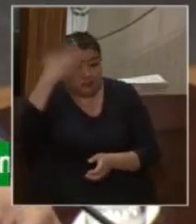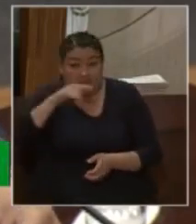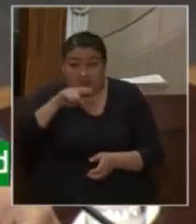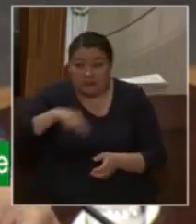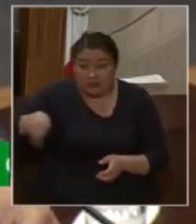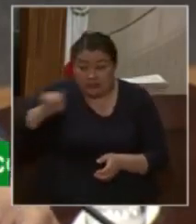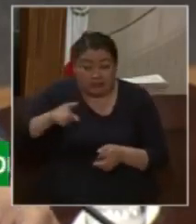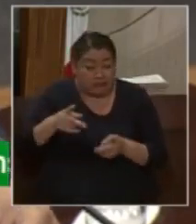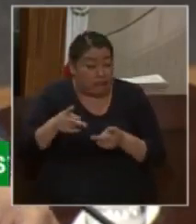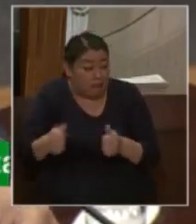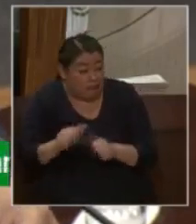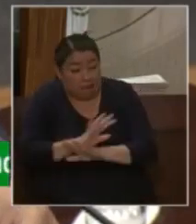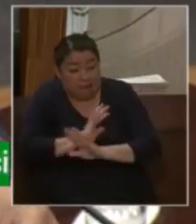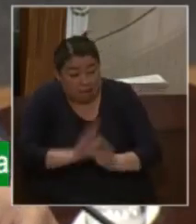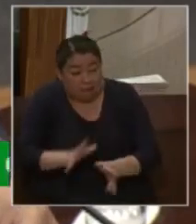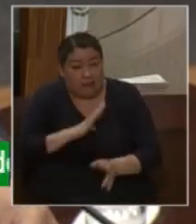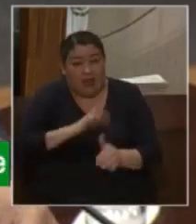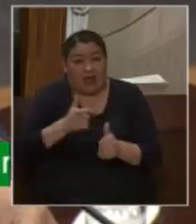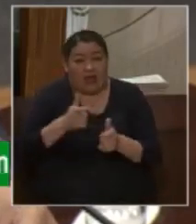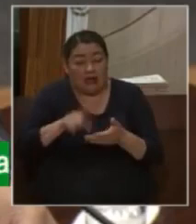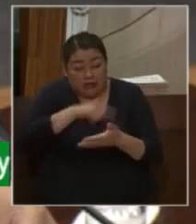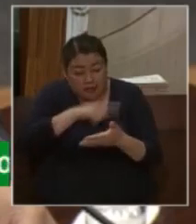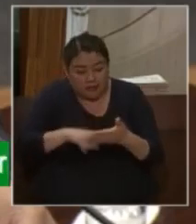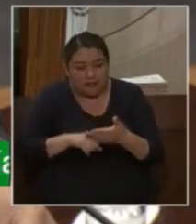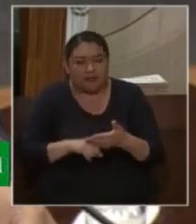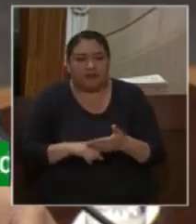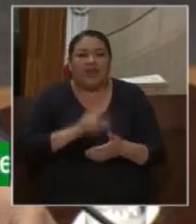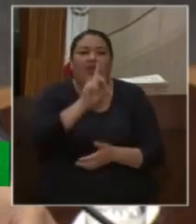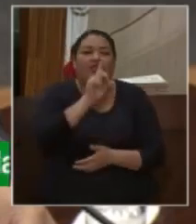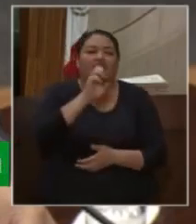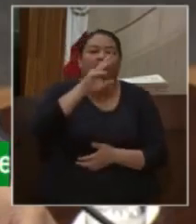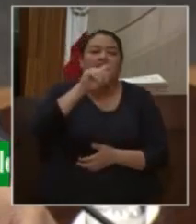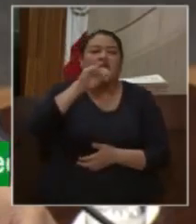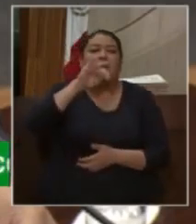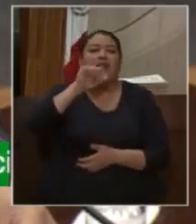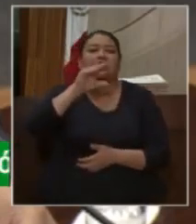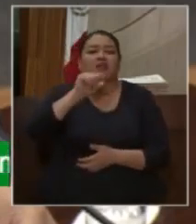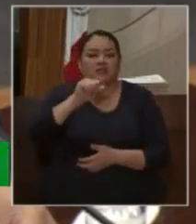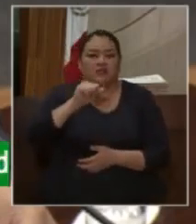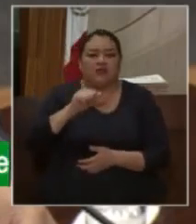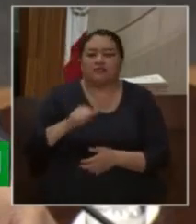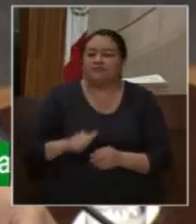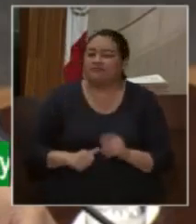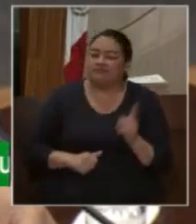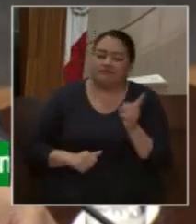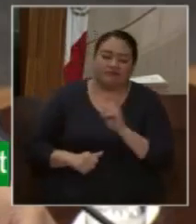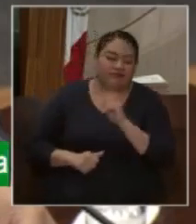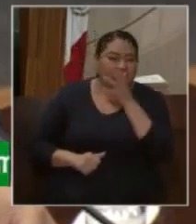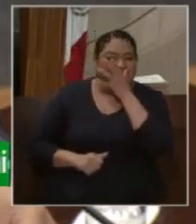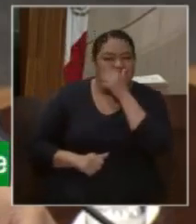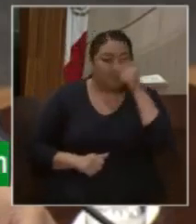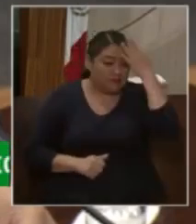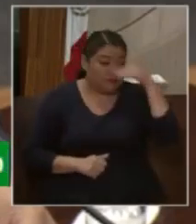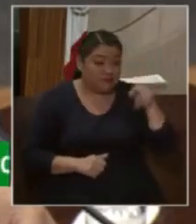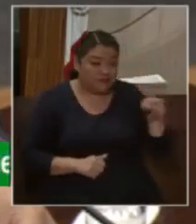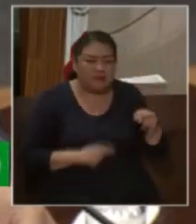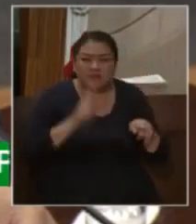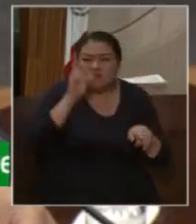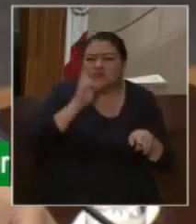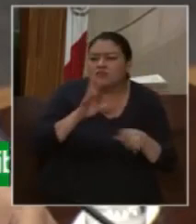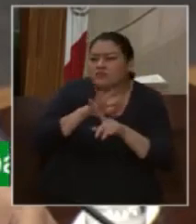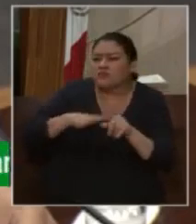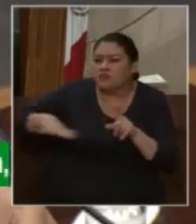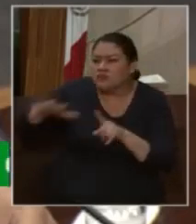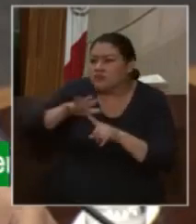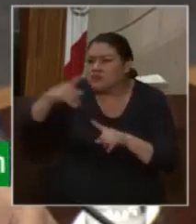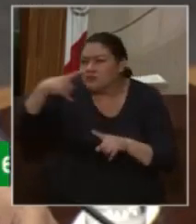presunción de determinancia. Lo anterior porque esa presunción puede ser desvirtuada por el juzgador electoral a partir del análisis de las